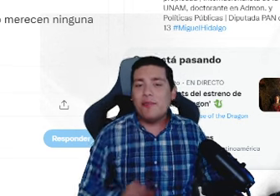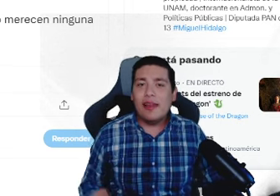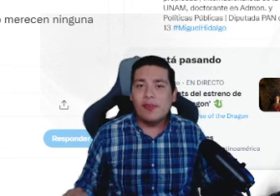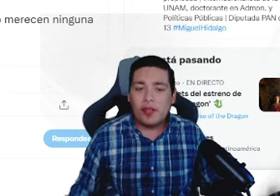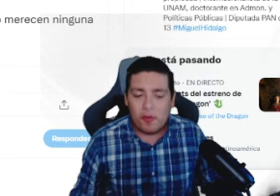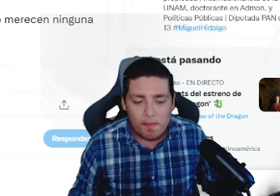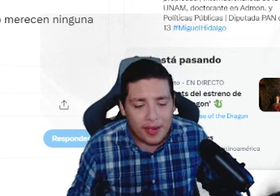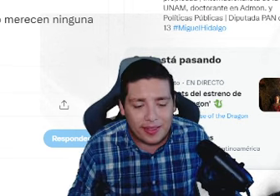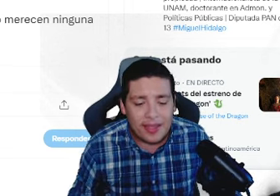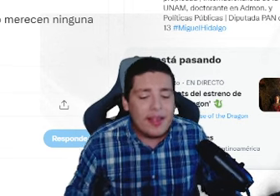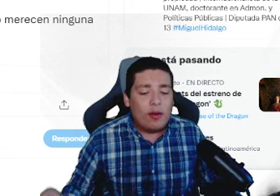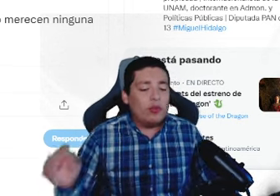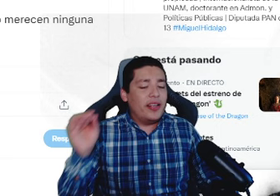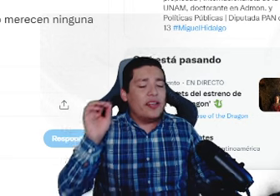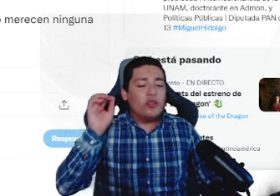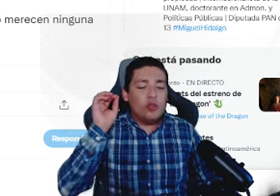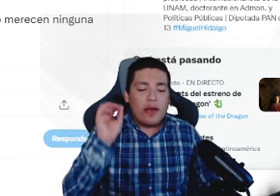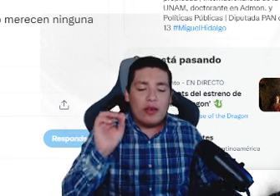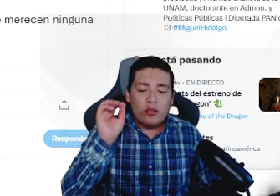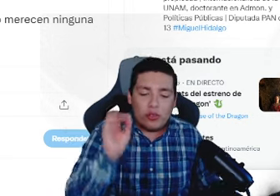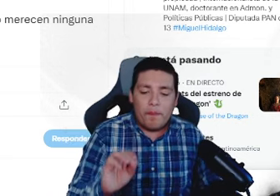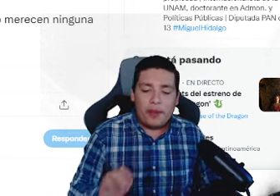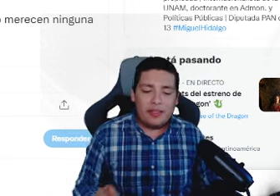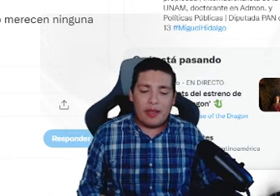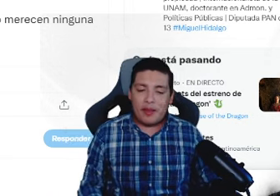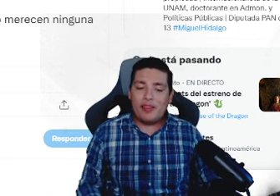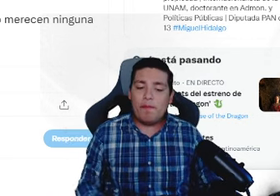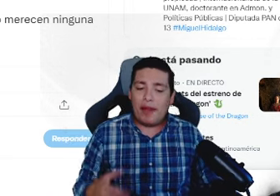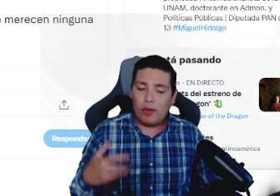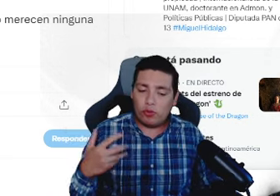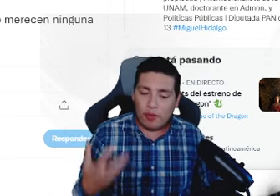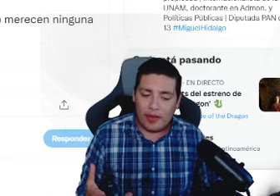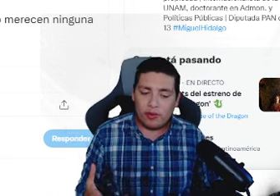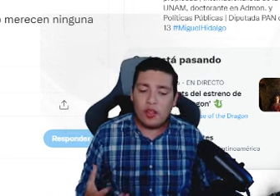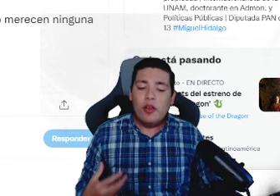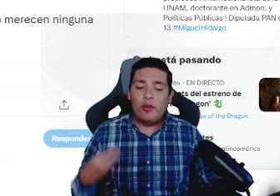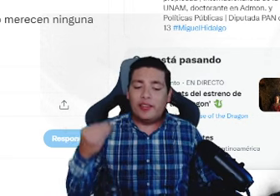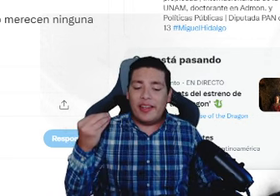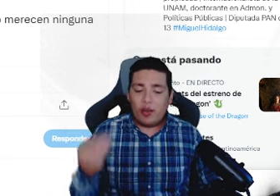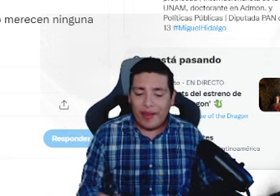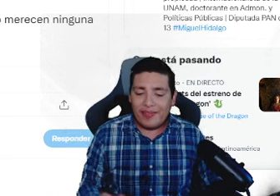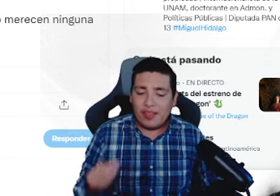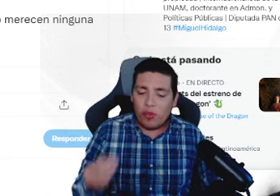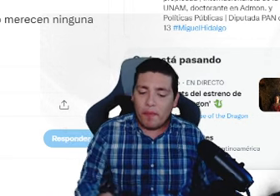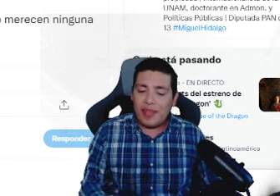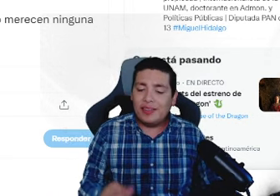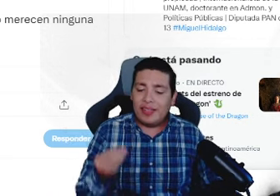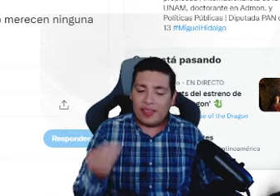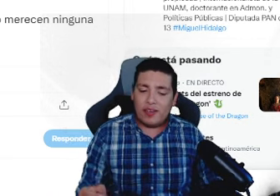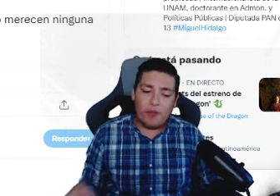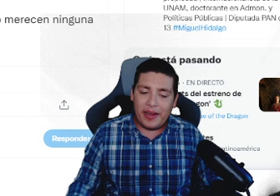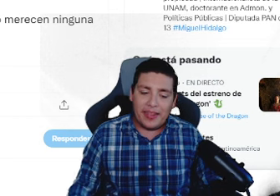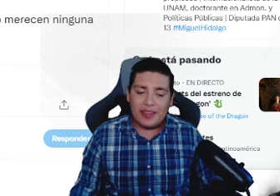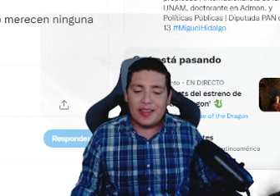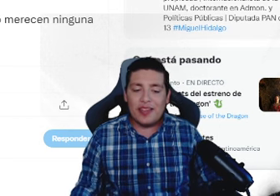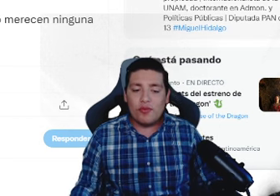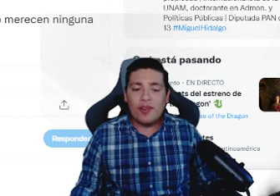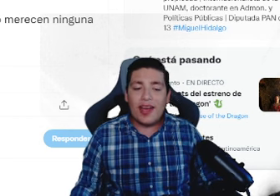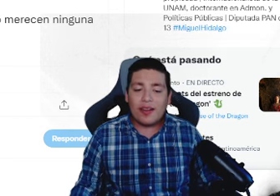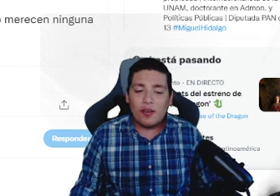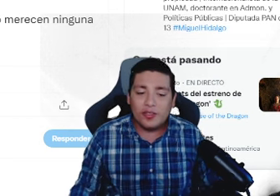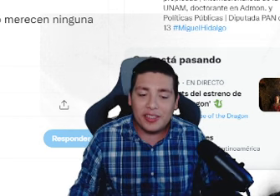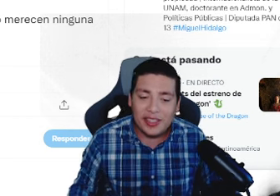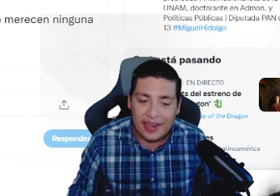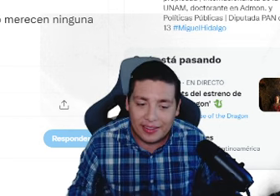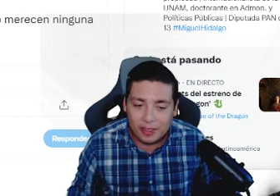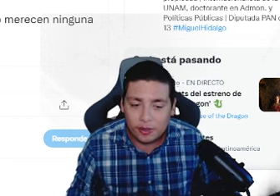que vean nomás lo que comparte. Los derechos humanos son precisamente para los humanos. Los delincuentes son bestias que no merecen